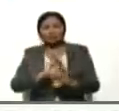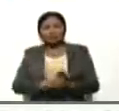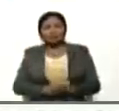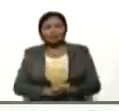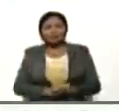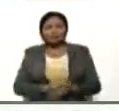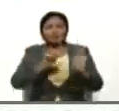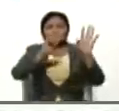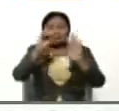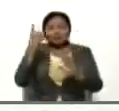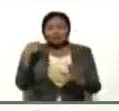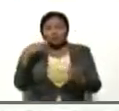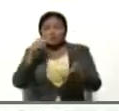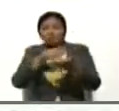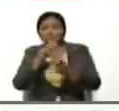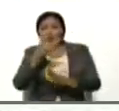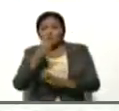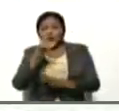60 tenemos aquí.